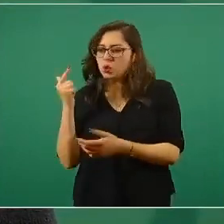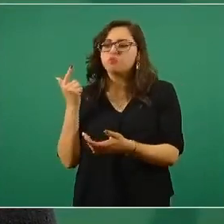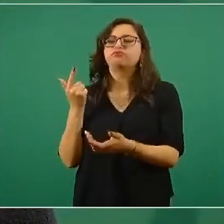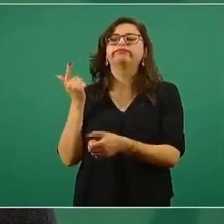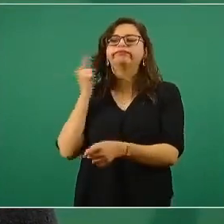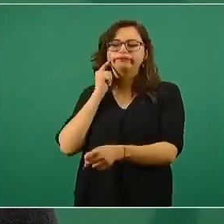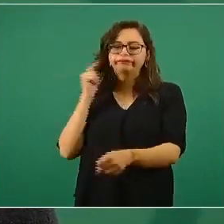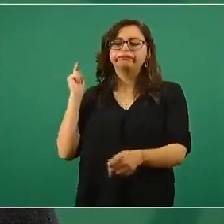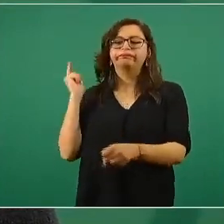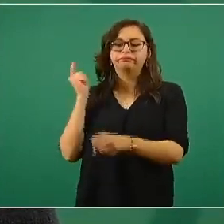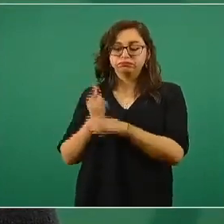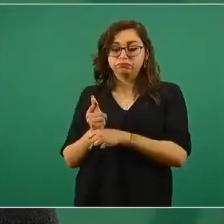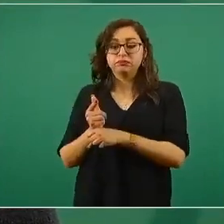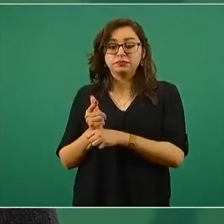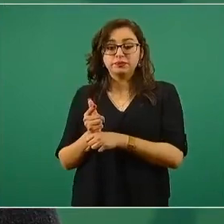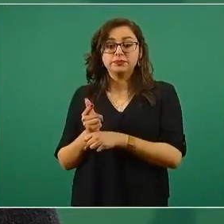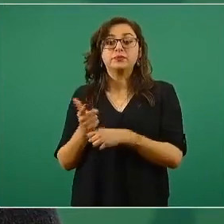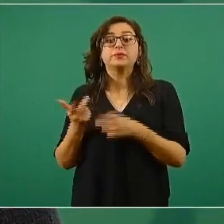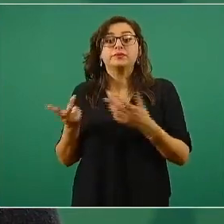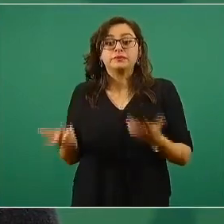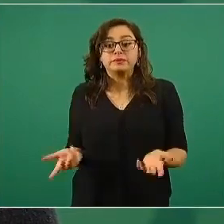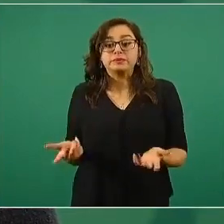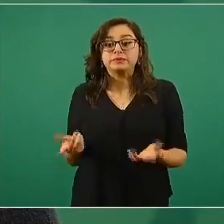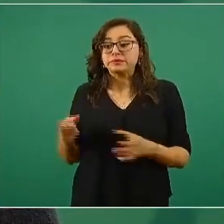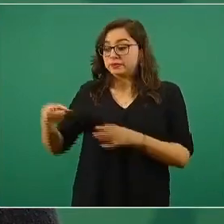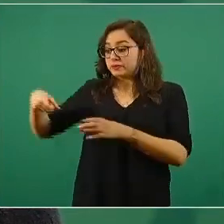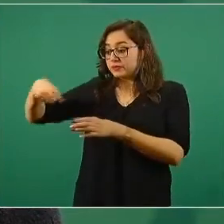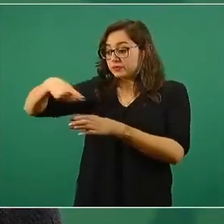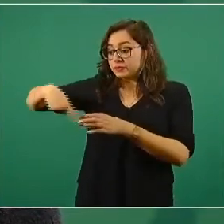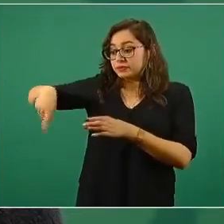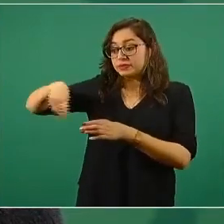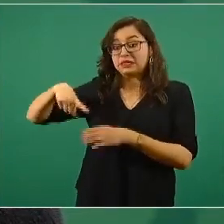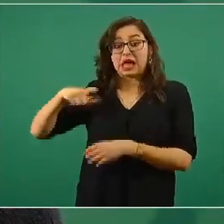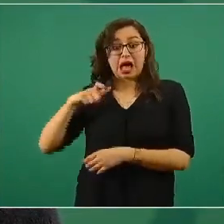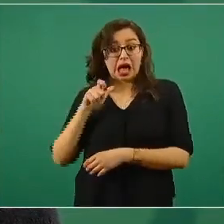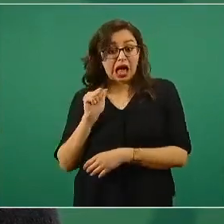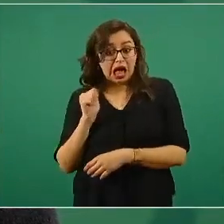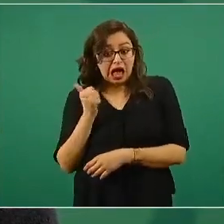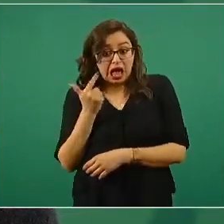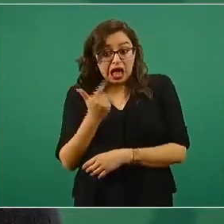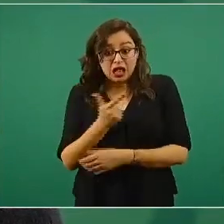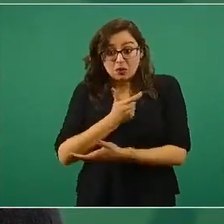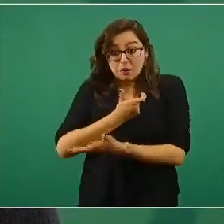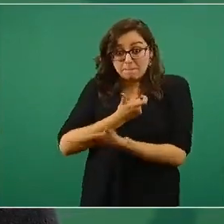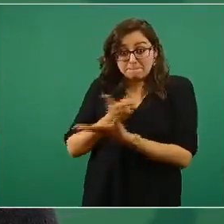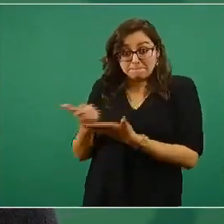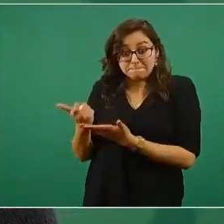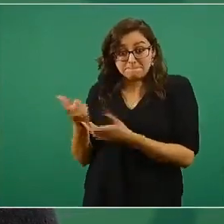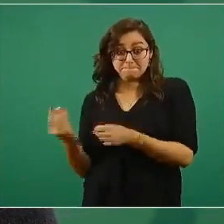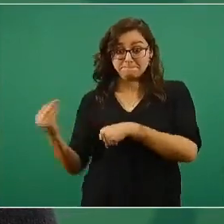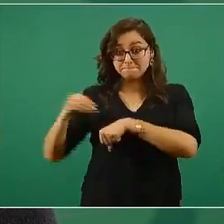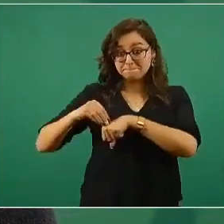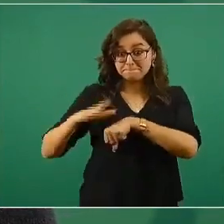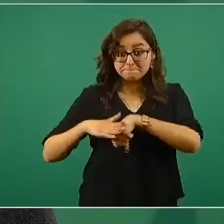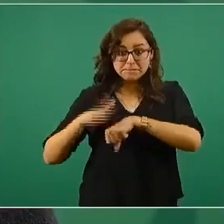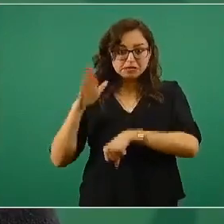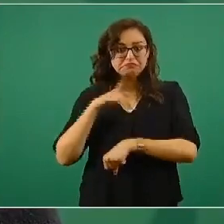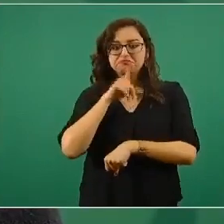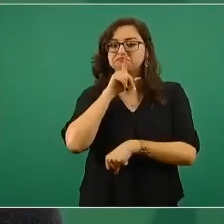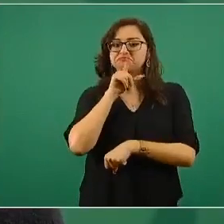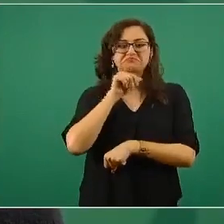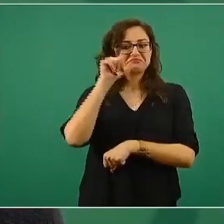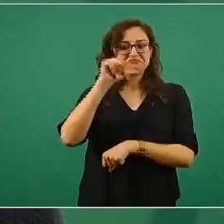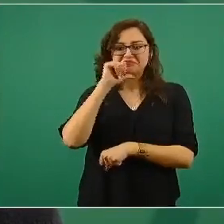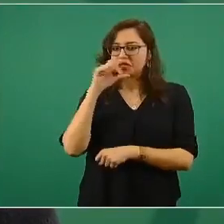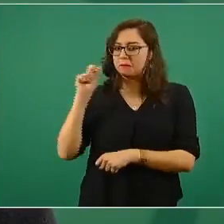dictaminaciones. A ellos no se les da ninguna bonificación ni reciben un salario extra por hacer este tipo de actividad,